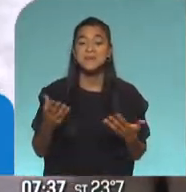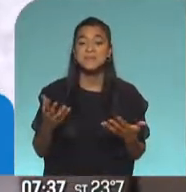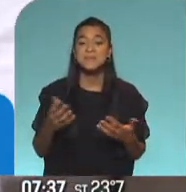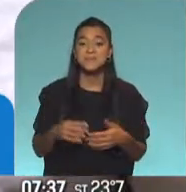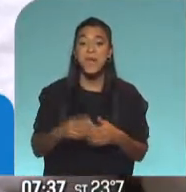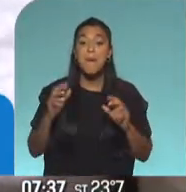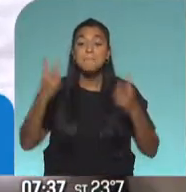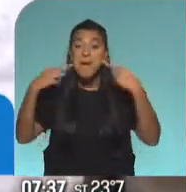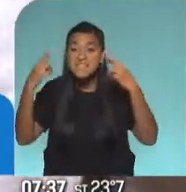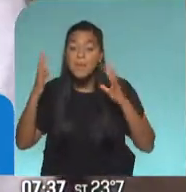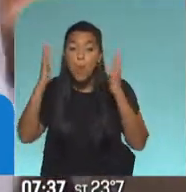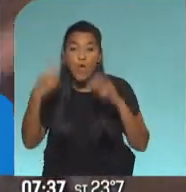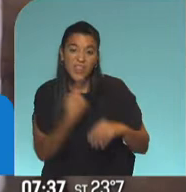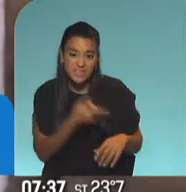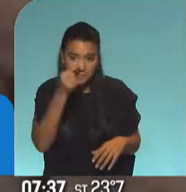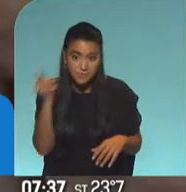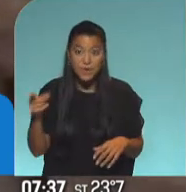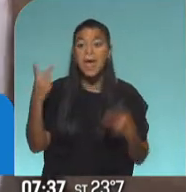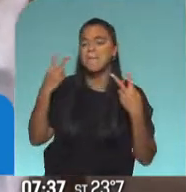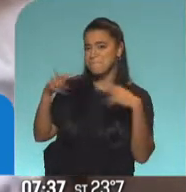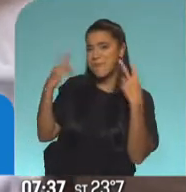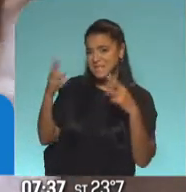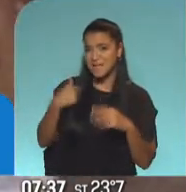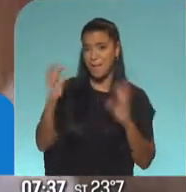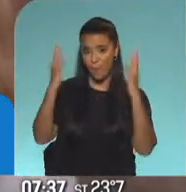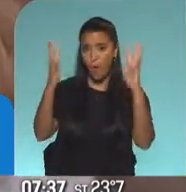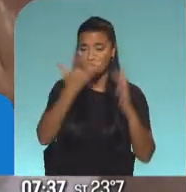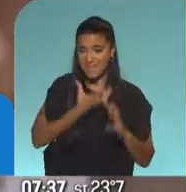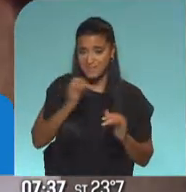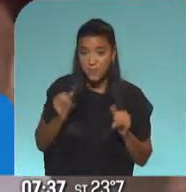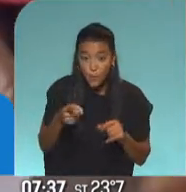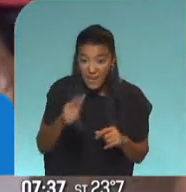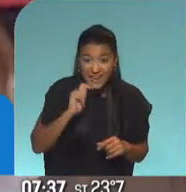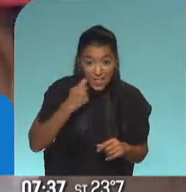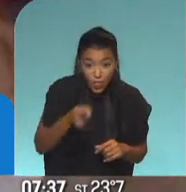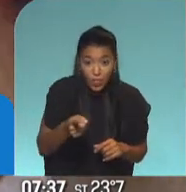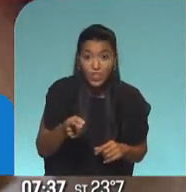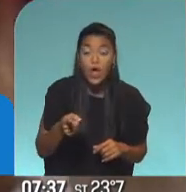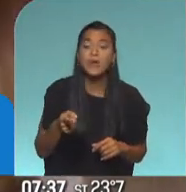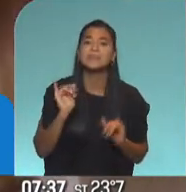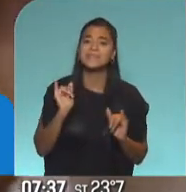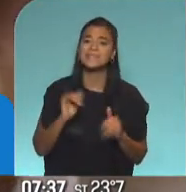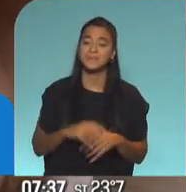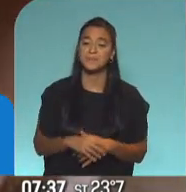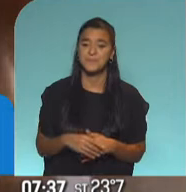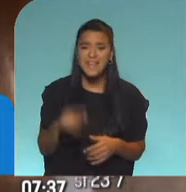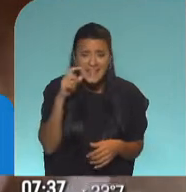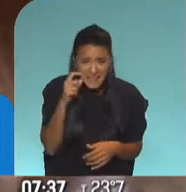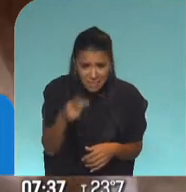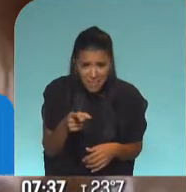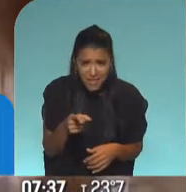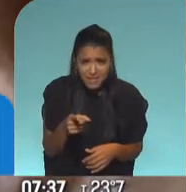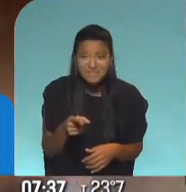Paseamos por el bosque de Gesell, decirle. Pasemos por el bosque de Gesell. ¿Te la pasaste lindo? Sí. ¿Tú sos muy